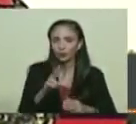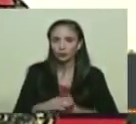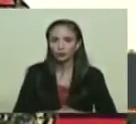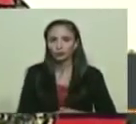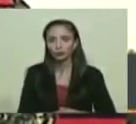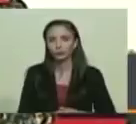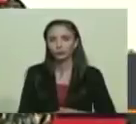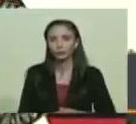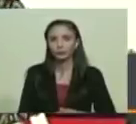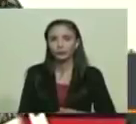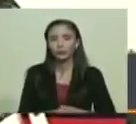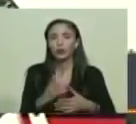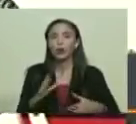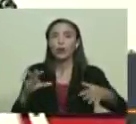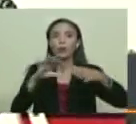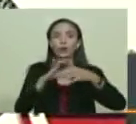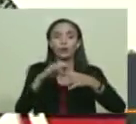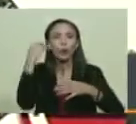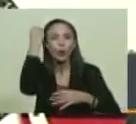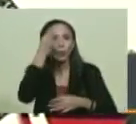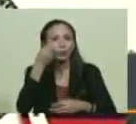marca de Bolívar.